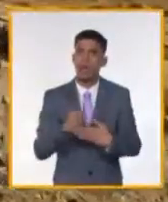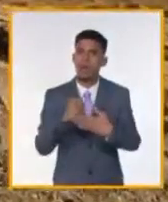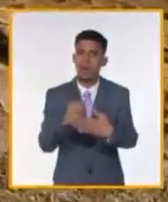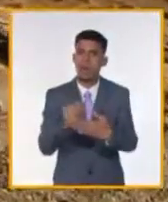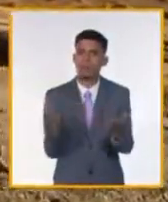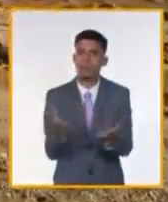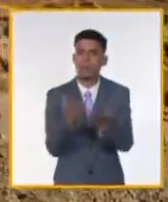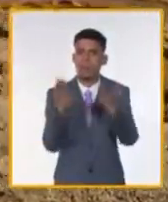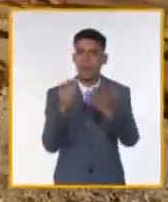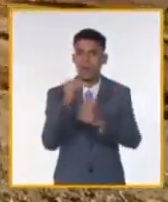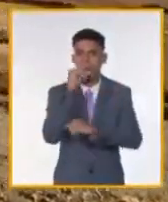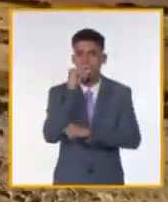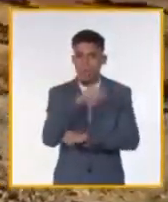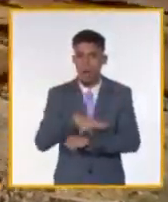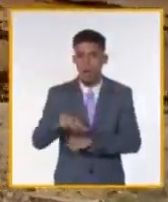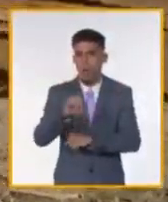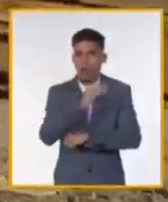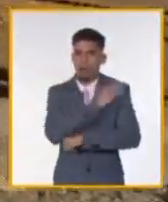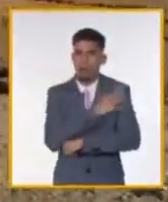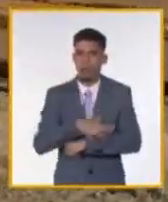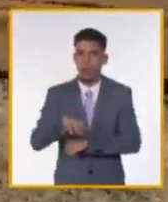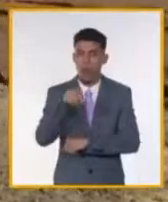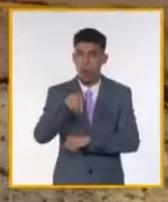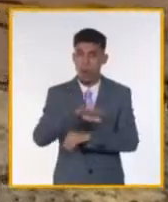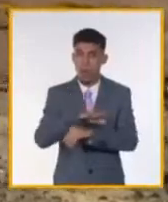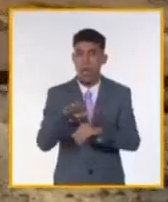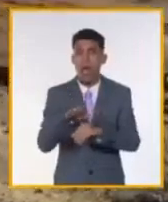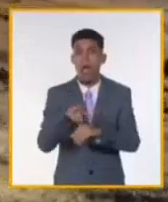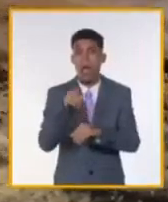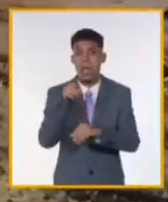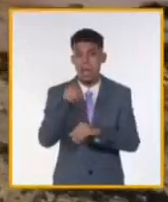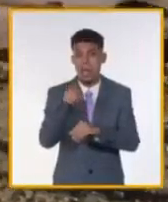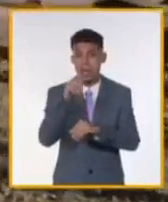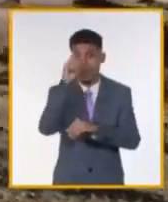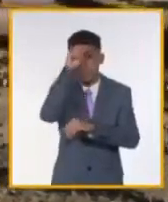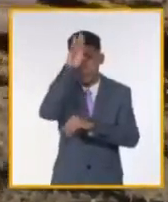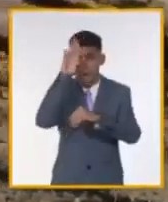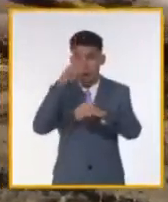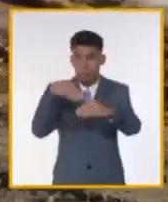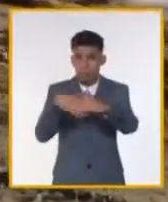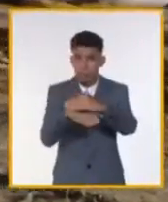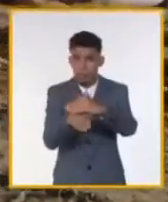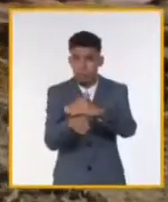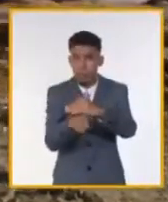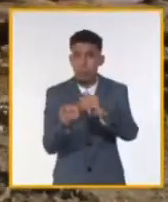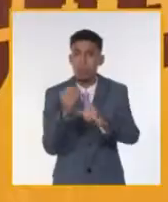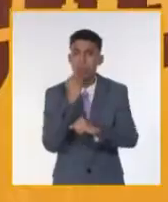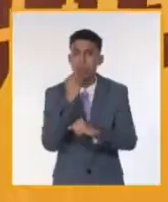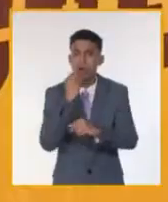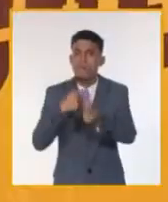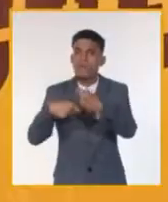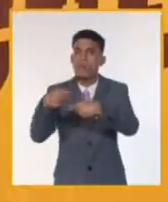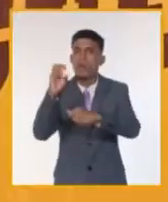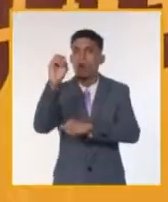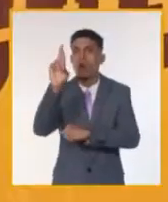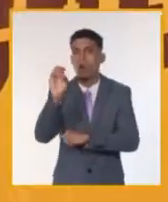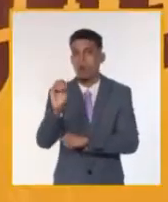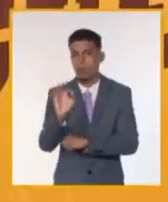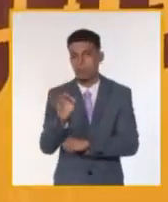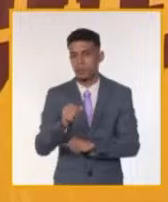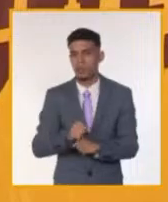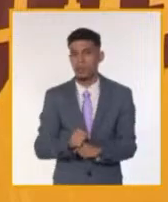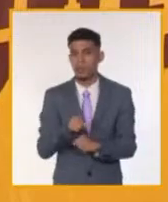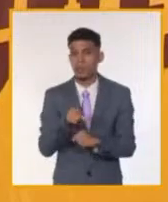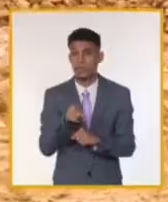de la localidad. Hoy, desde el yacimiento, se garantiza el mineral para la producción y exportación de oro. Esta mina